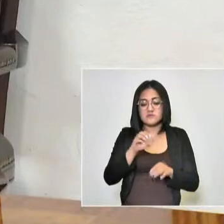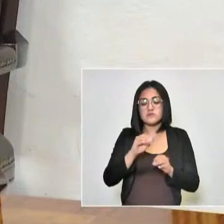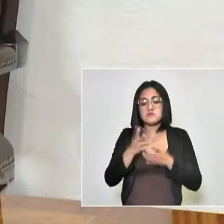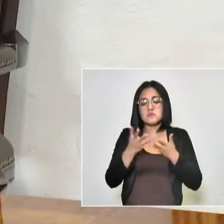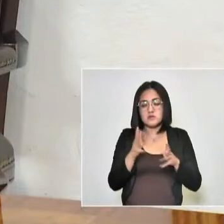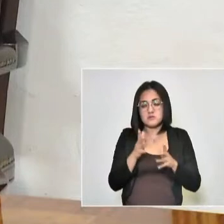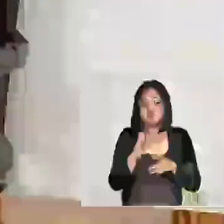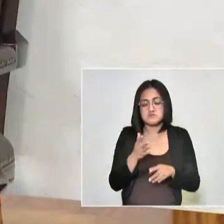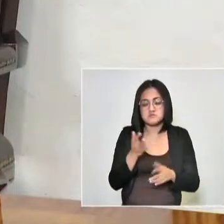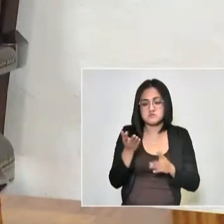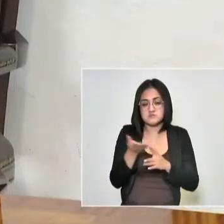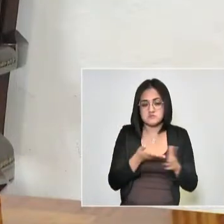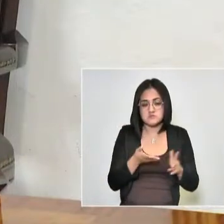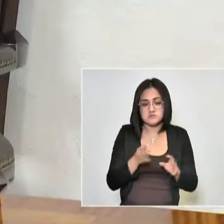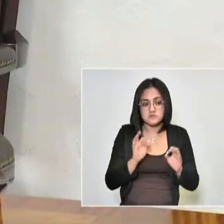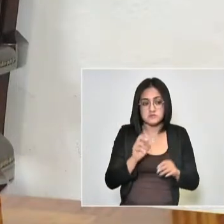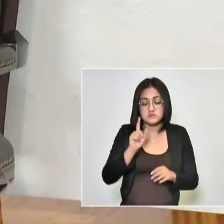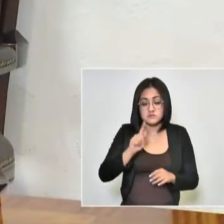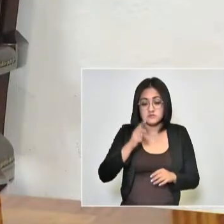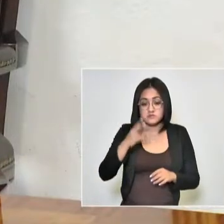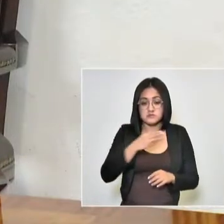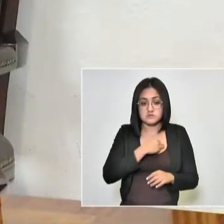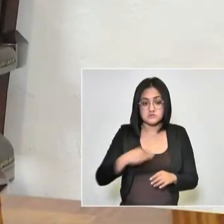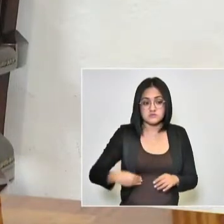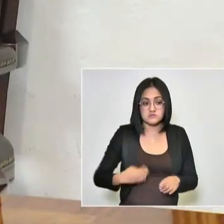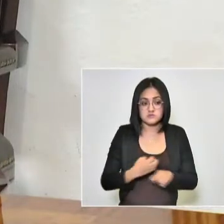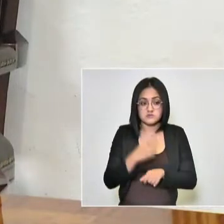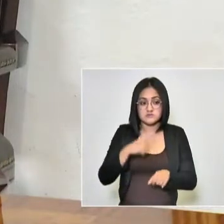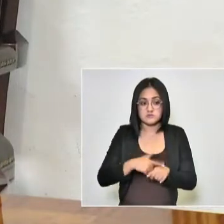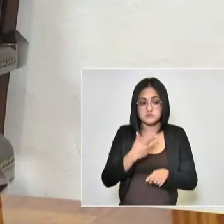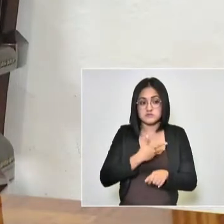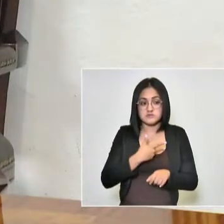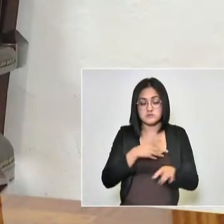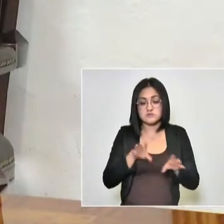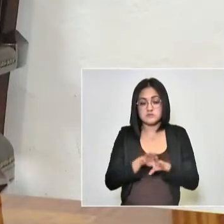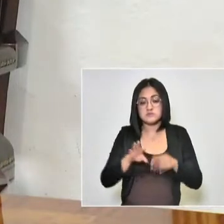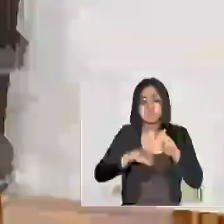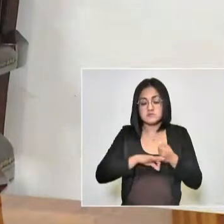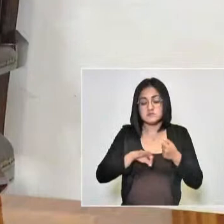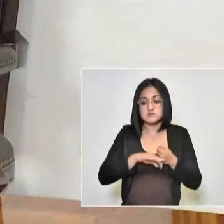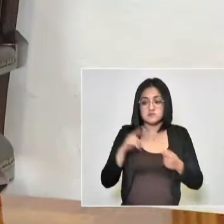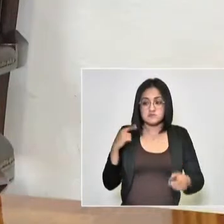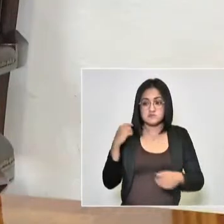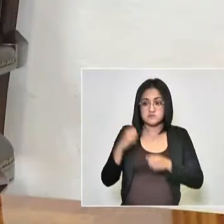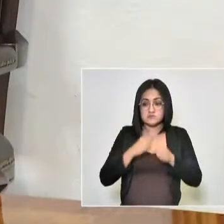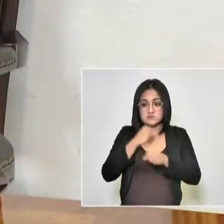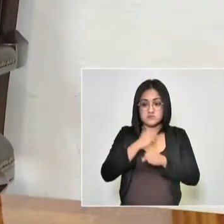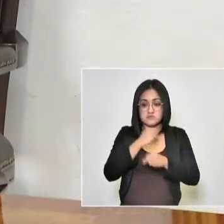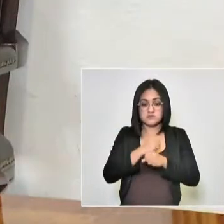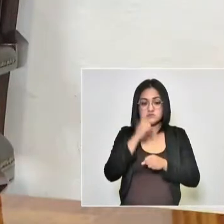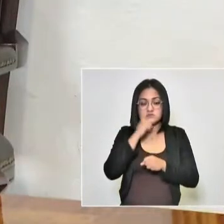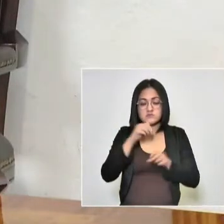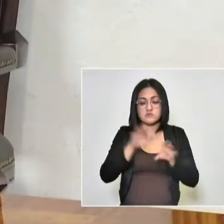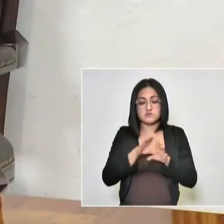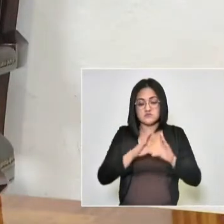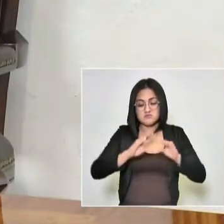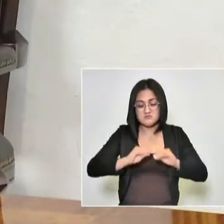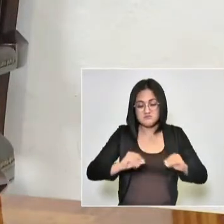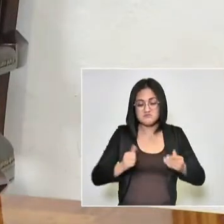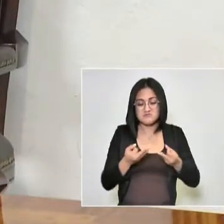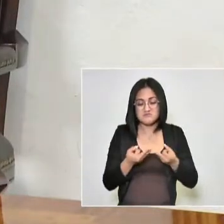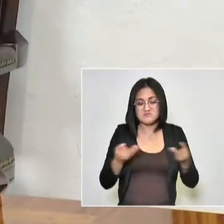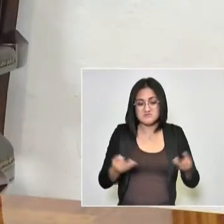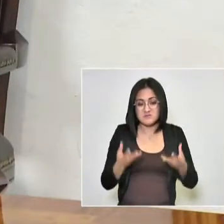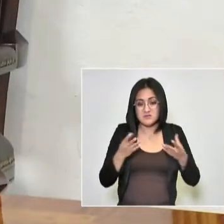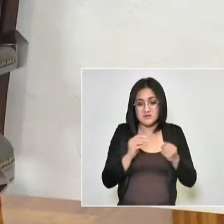moderada, y hay 73 municipios del estado que tienen una sequía recurrente, es decir, de forma ordinaria su precipitación es baja.